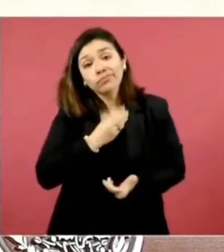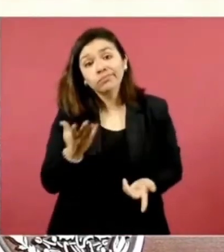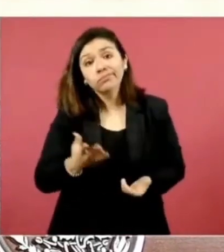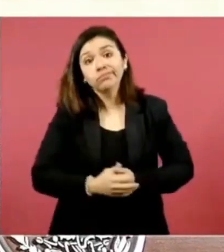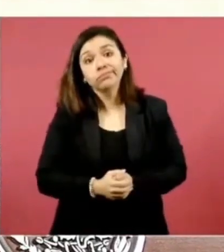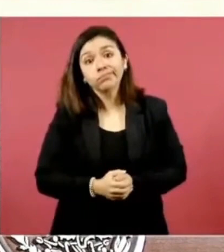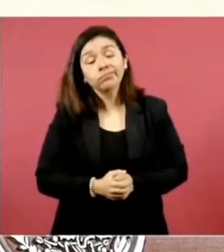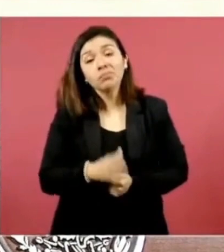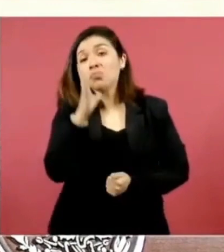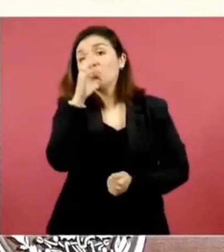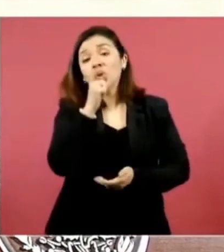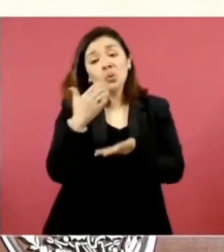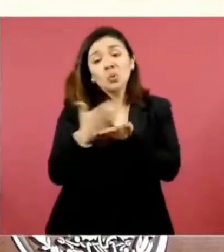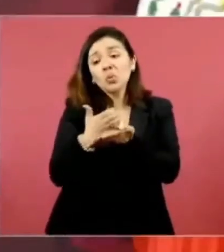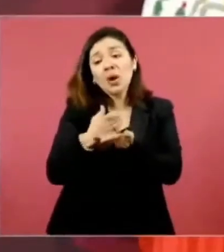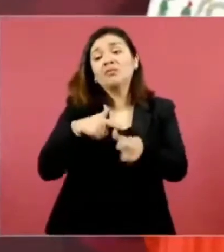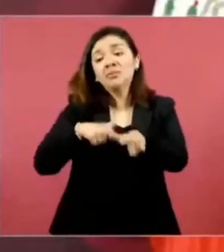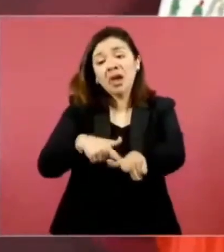no te curas